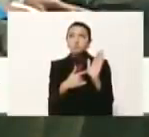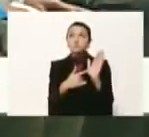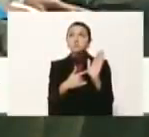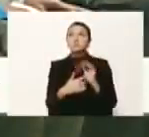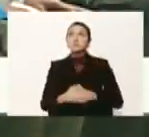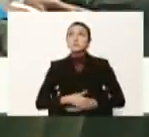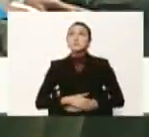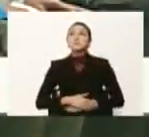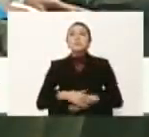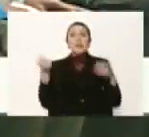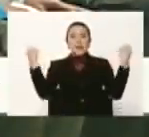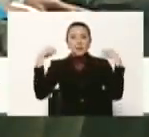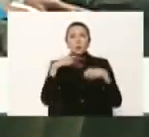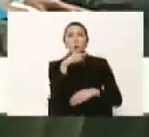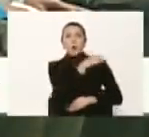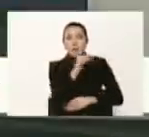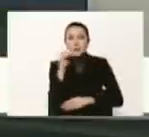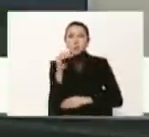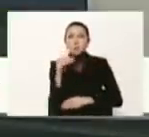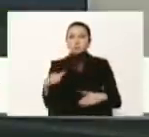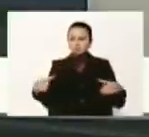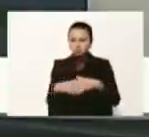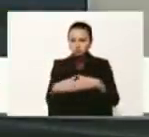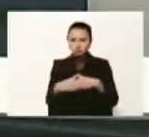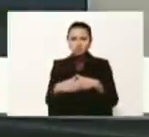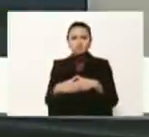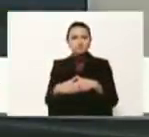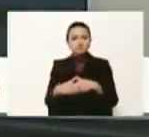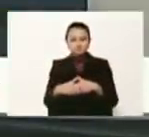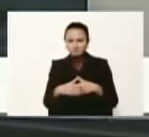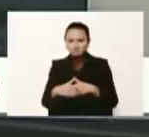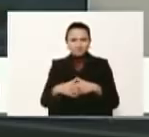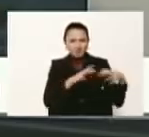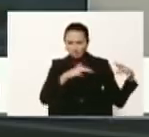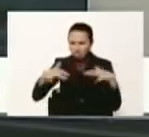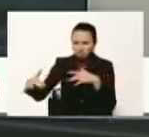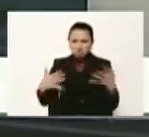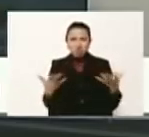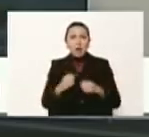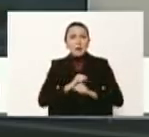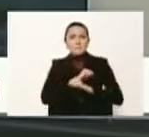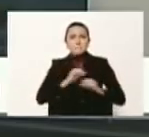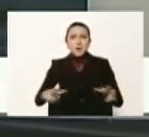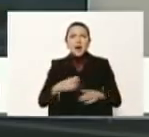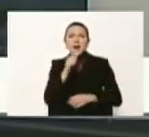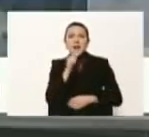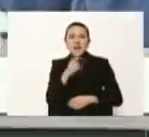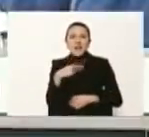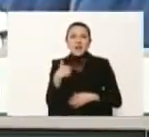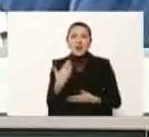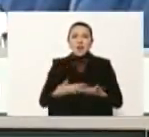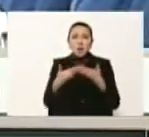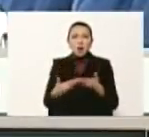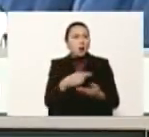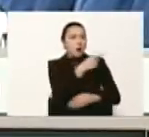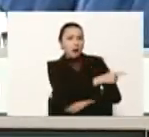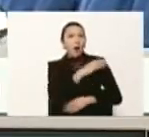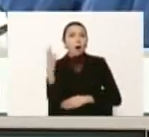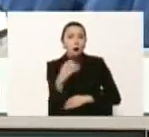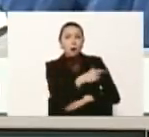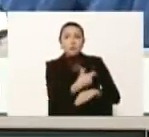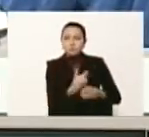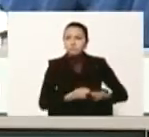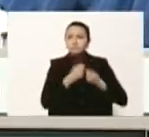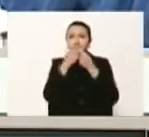Fueron entrenados en Colombia. Los explosivos fueron suministrados por el gobierno colombiano